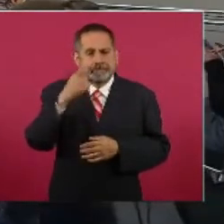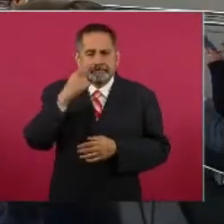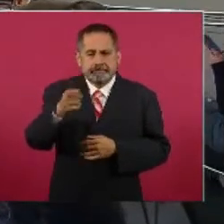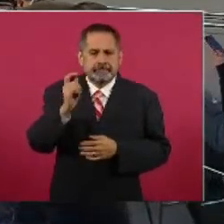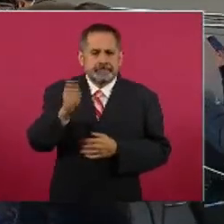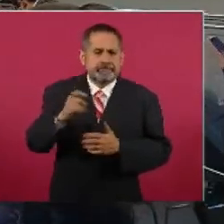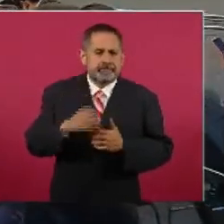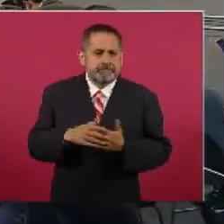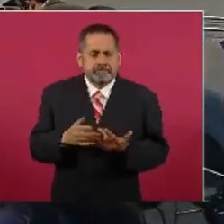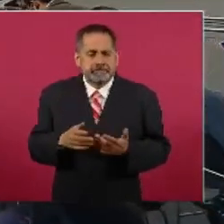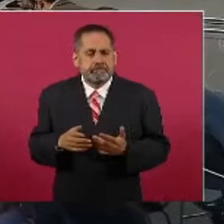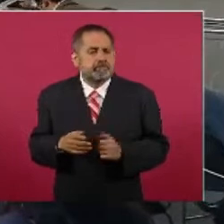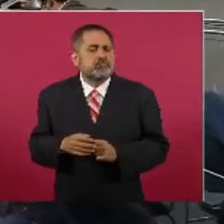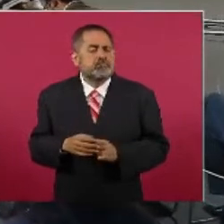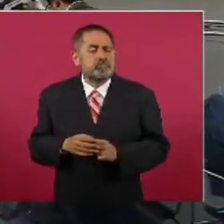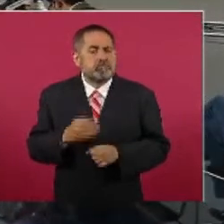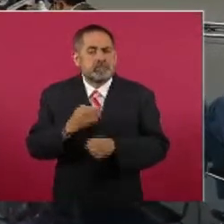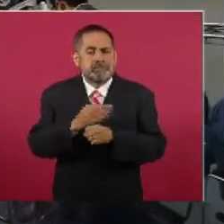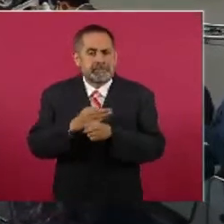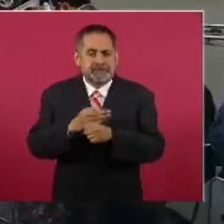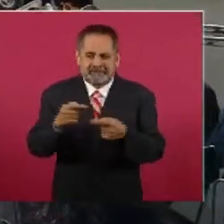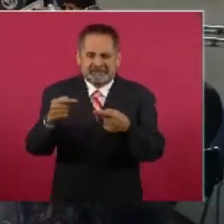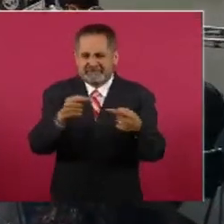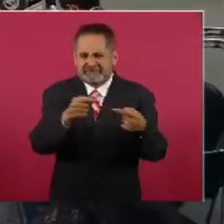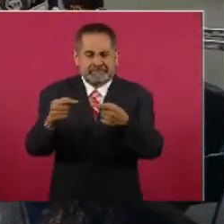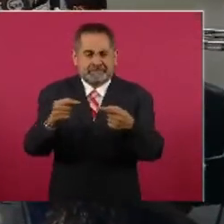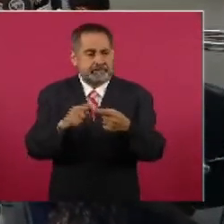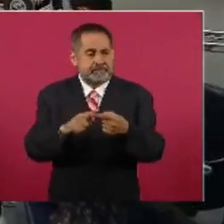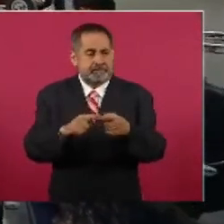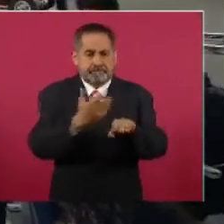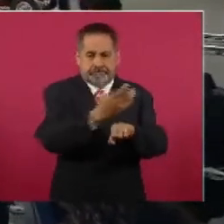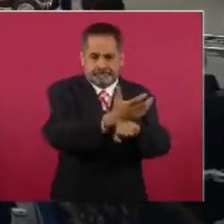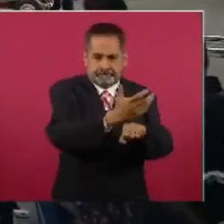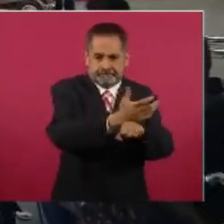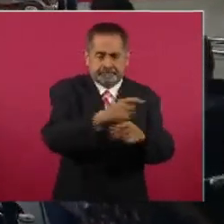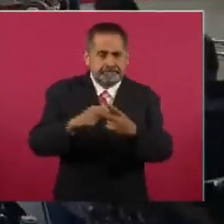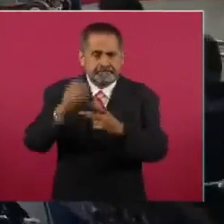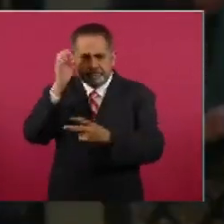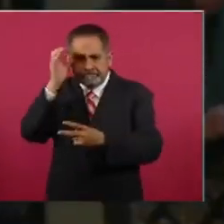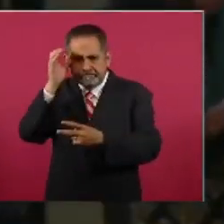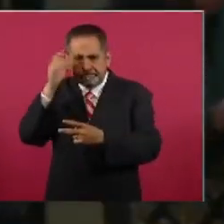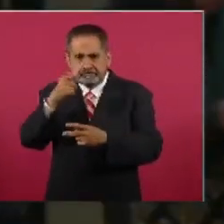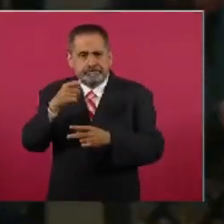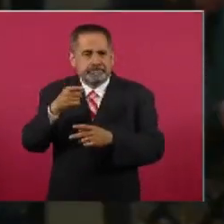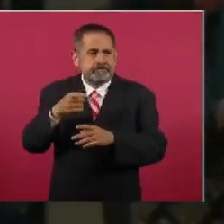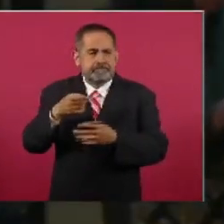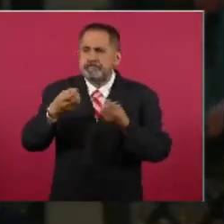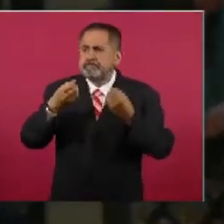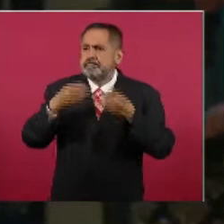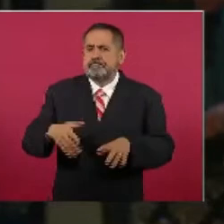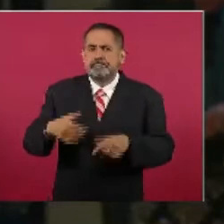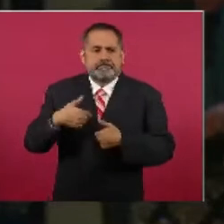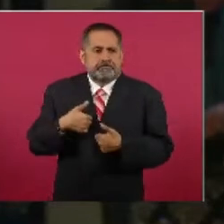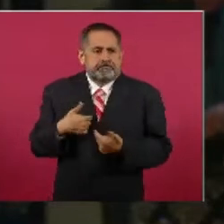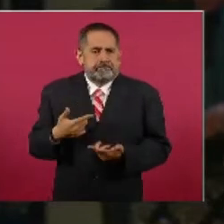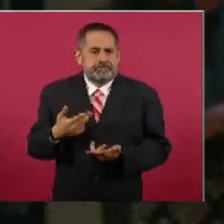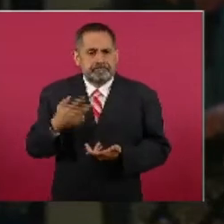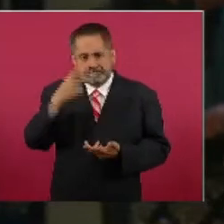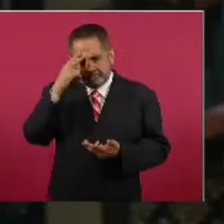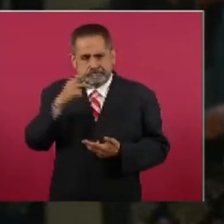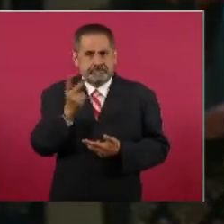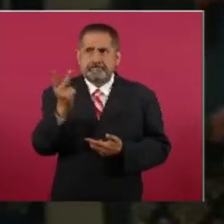la tensión que existe entre eeuu y china como afectaría un conflicto